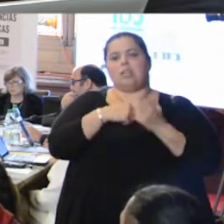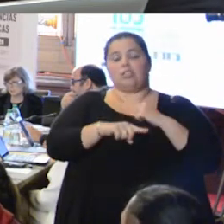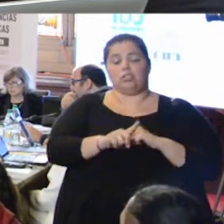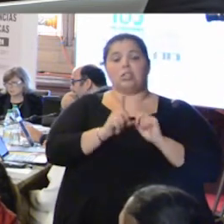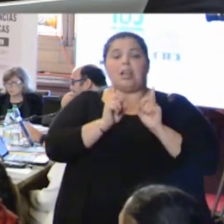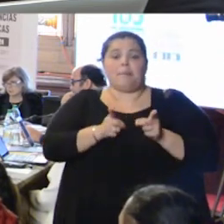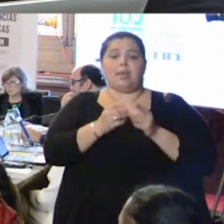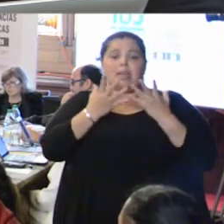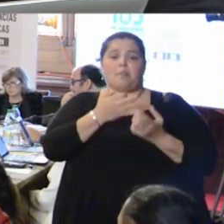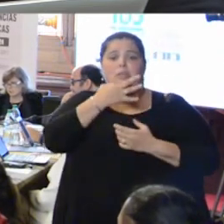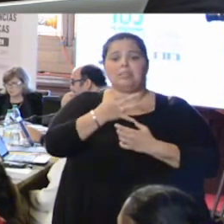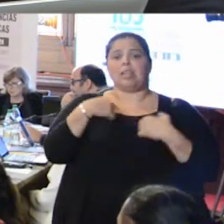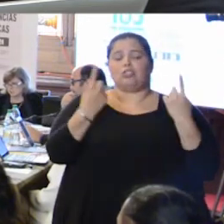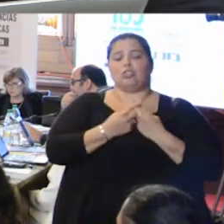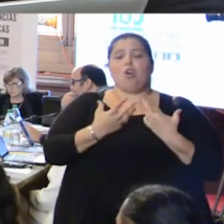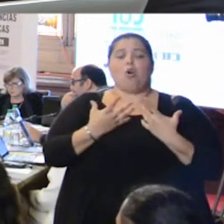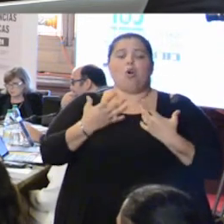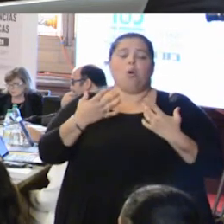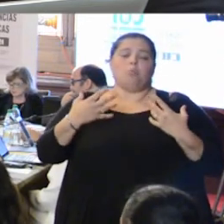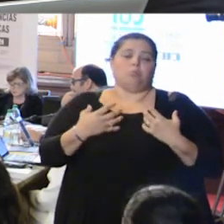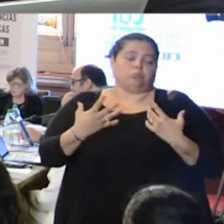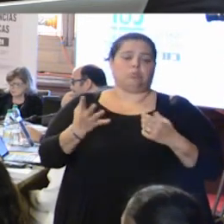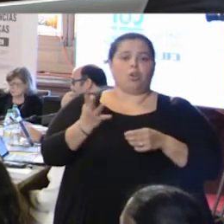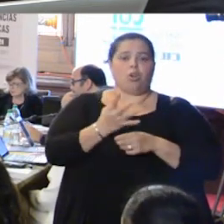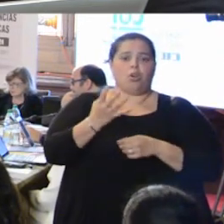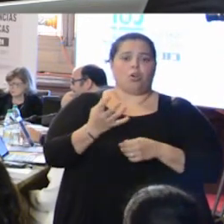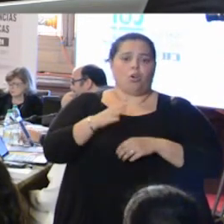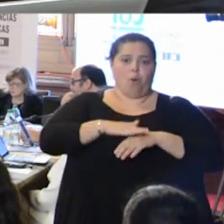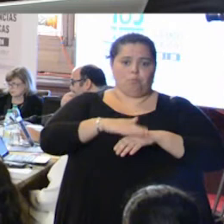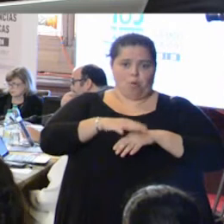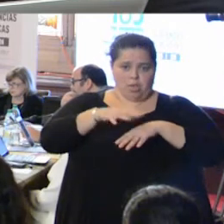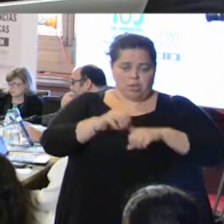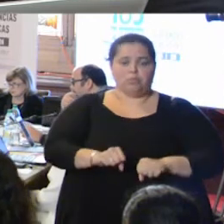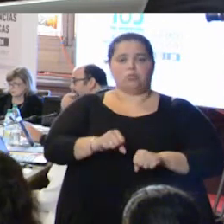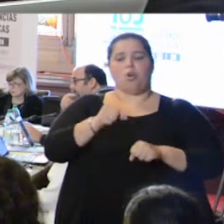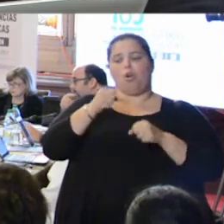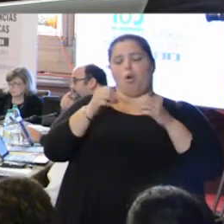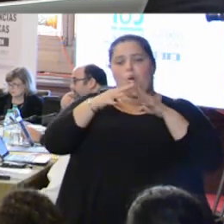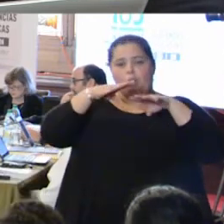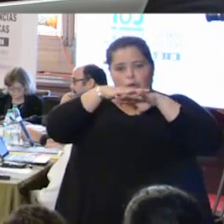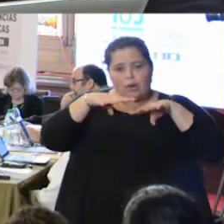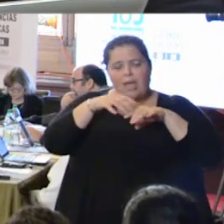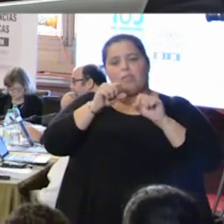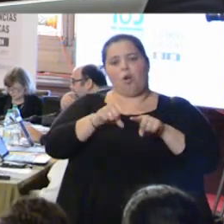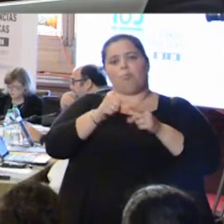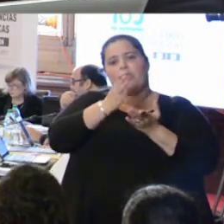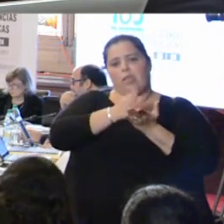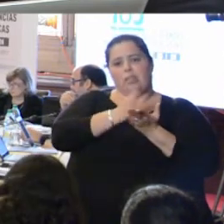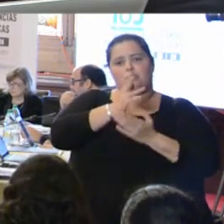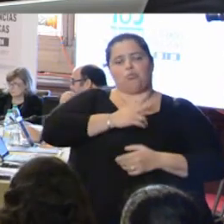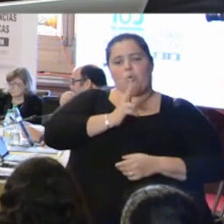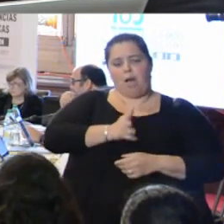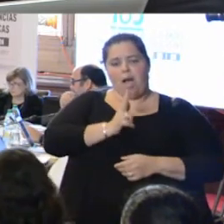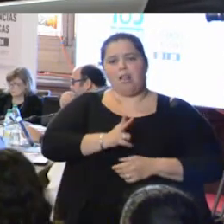Resaltarles el compromiso que tenemos como Red Nacional de Derechos Humanos en conjunto con la Defensoría del Pueblo para que se